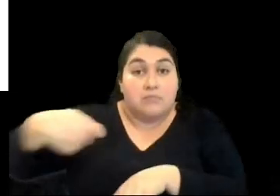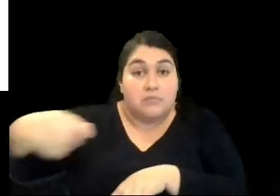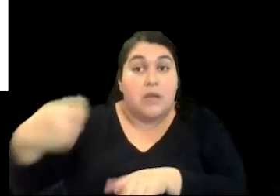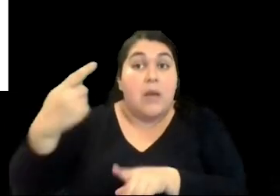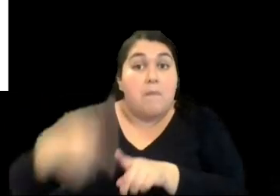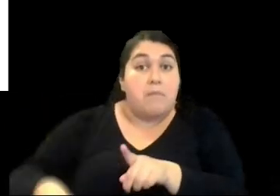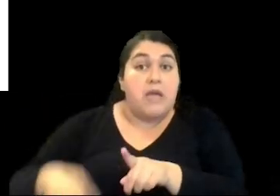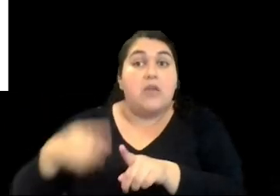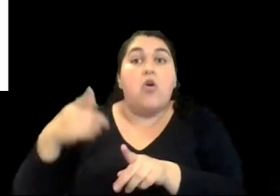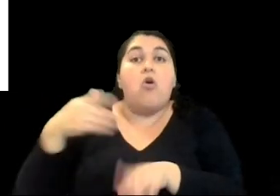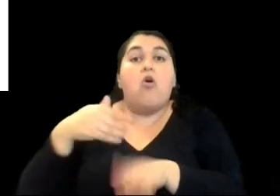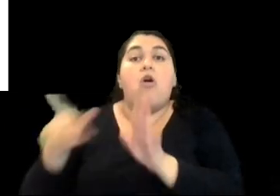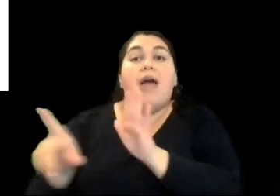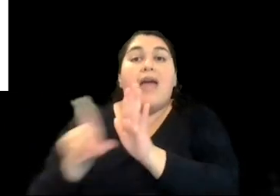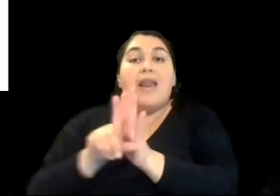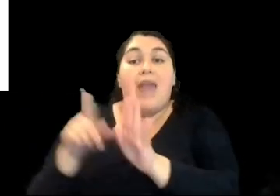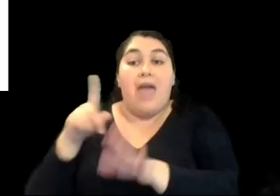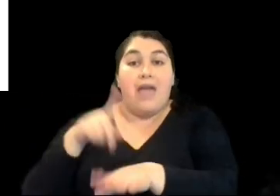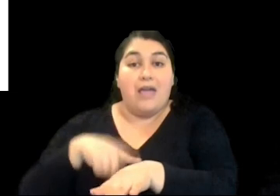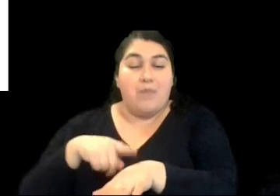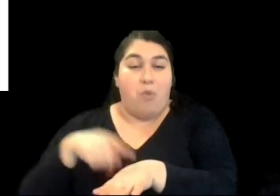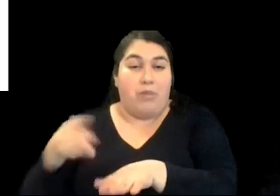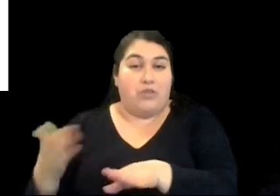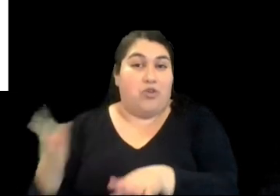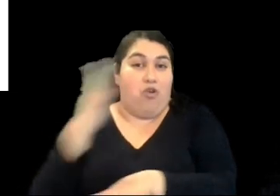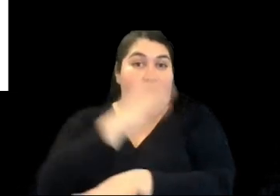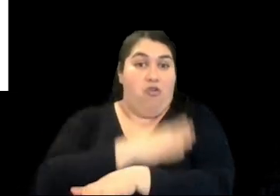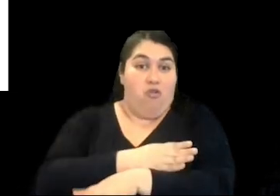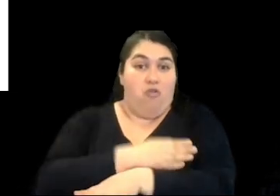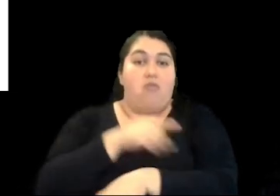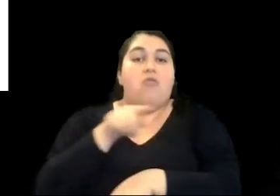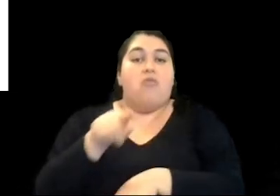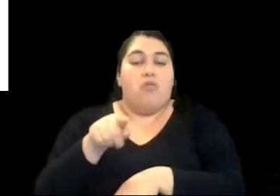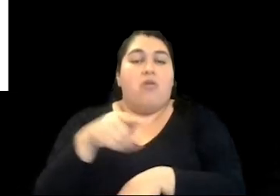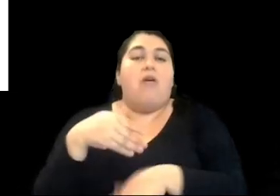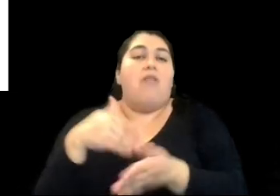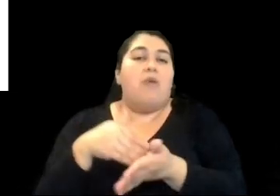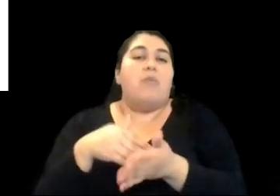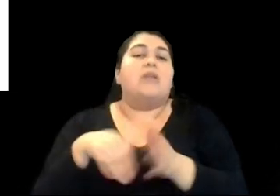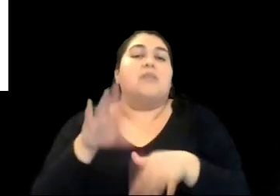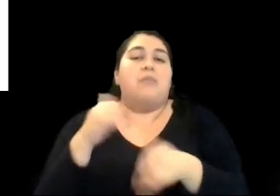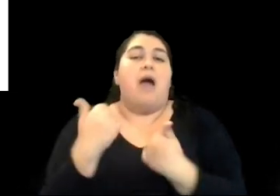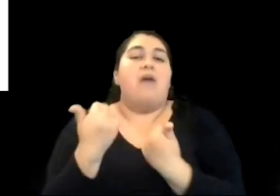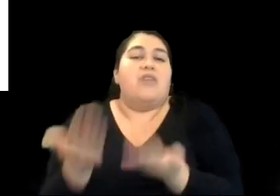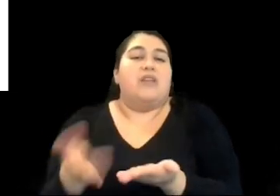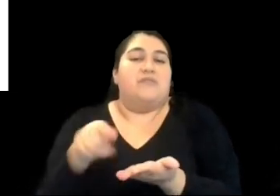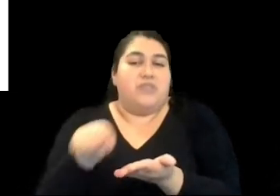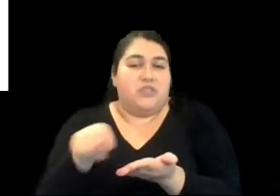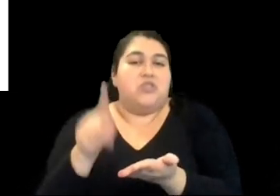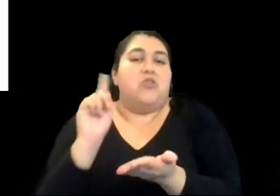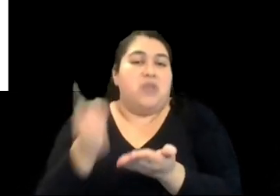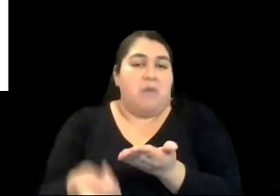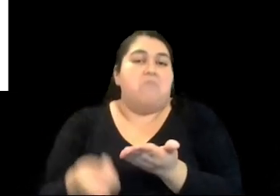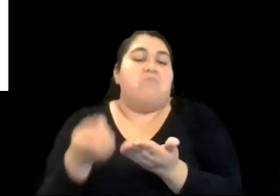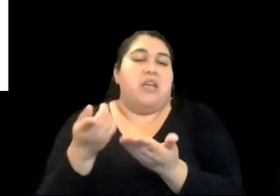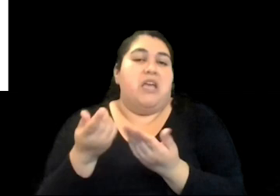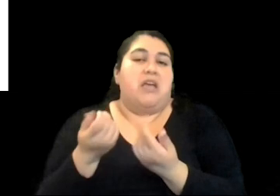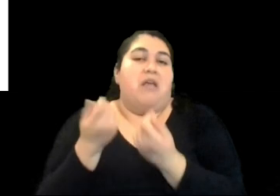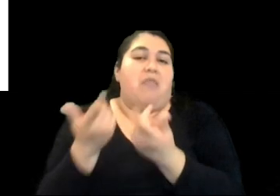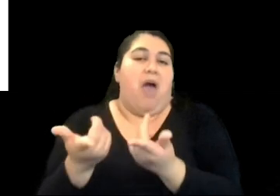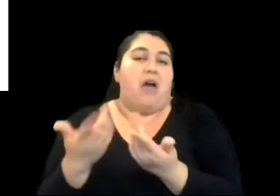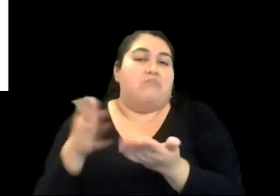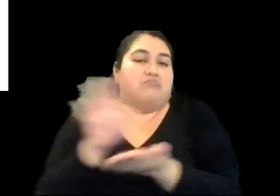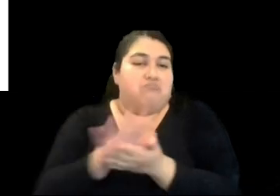vigencia de la ley el día 9 del 7, también me gozaría del beneficio de condonación. O sea que en este caso